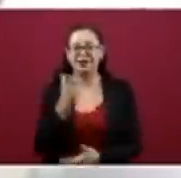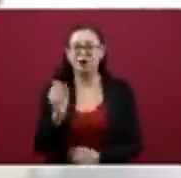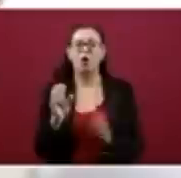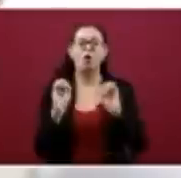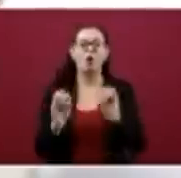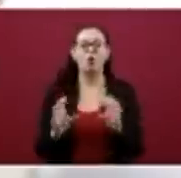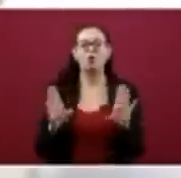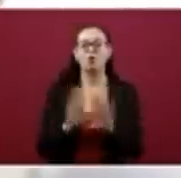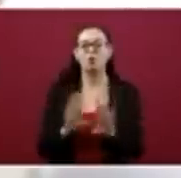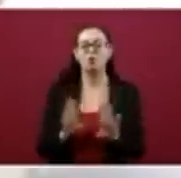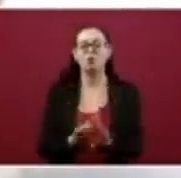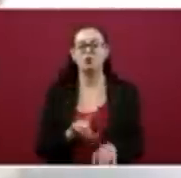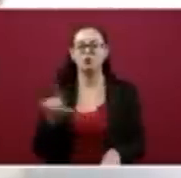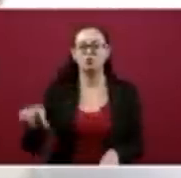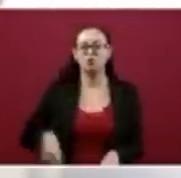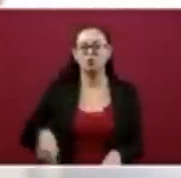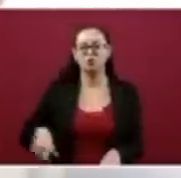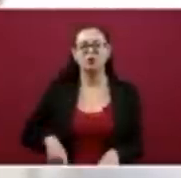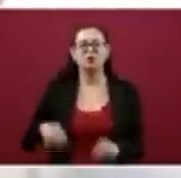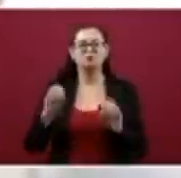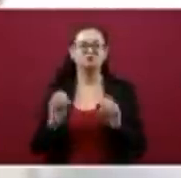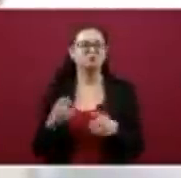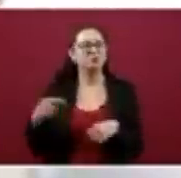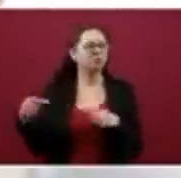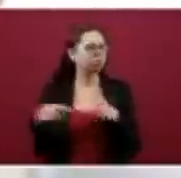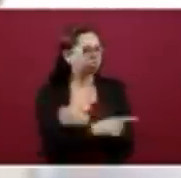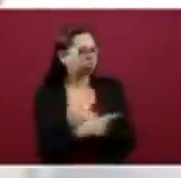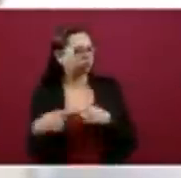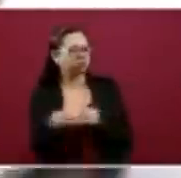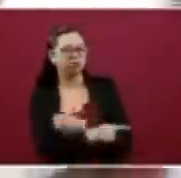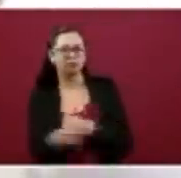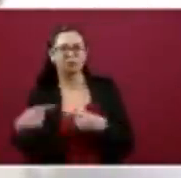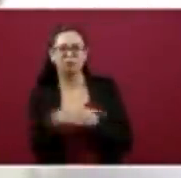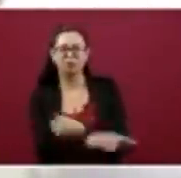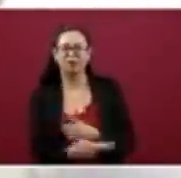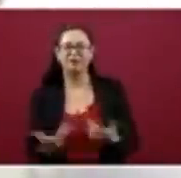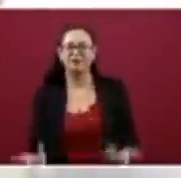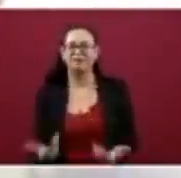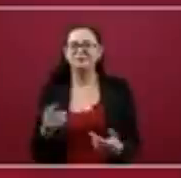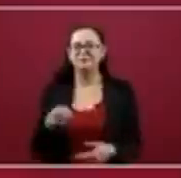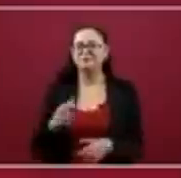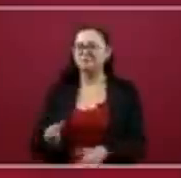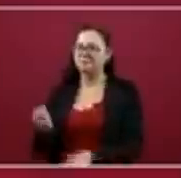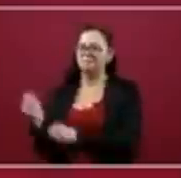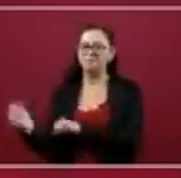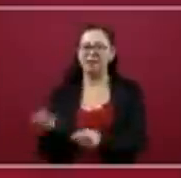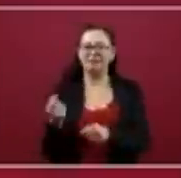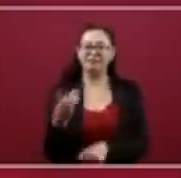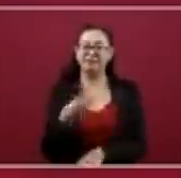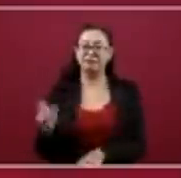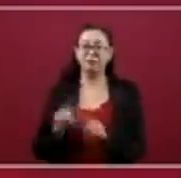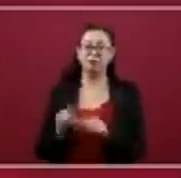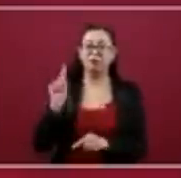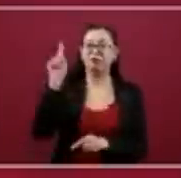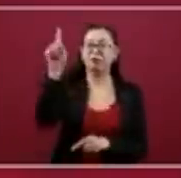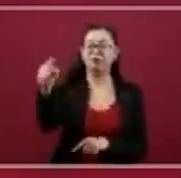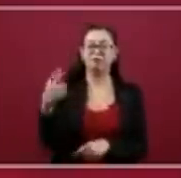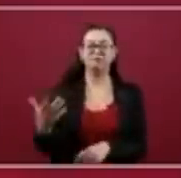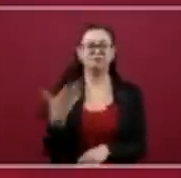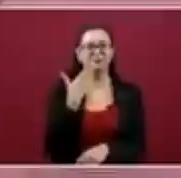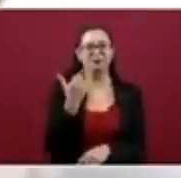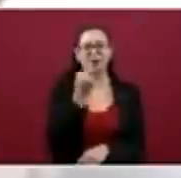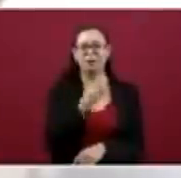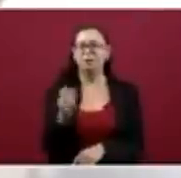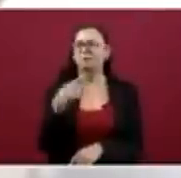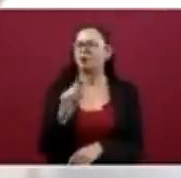si es que acaso el gobierno tiene pura moña y aunque su bateador principal pegue arriba de 300, ¿cómo